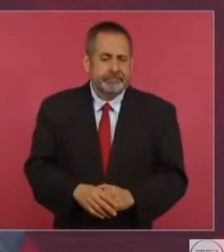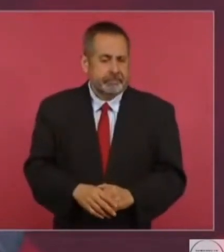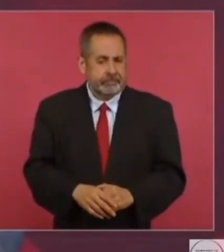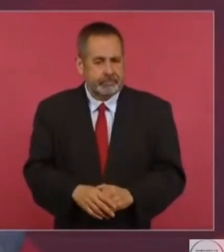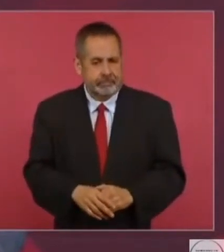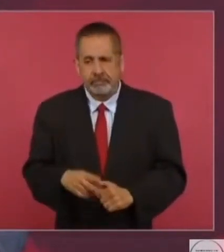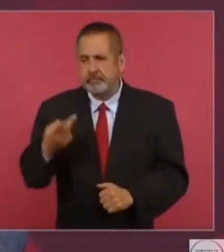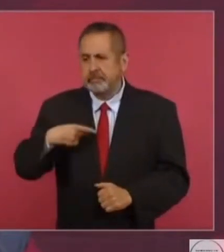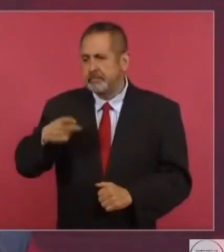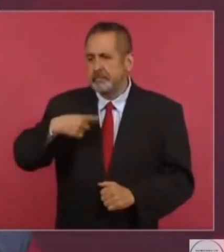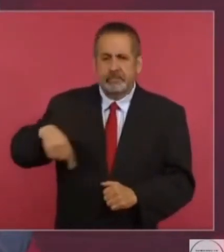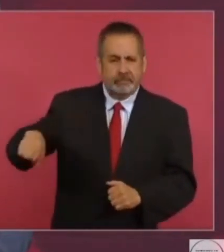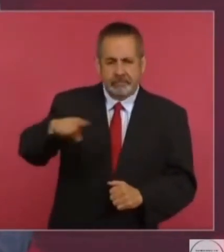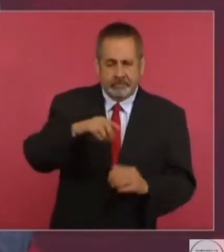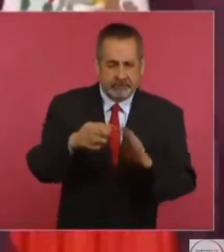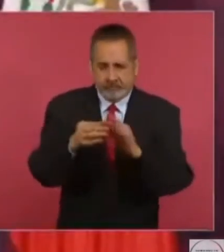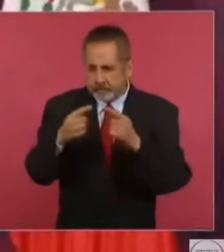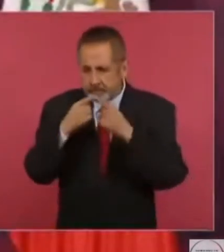con la gente,